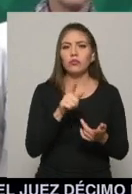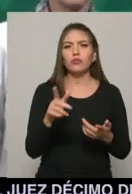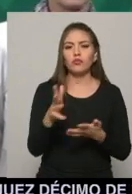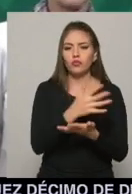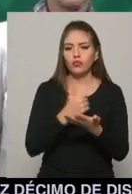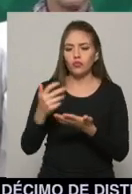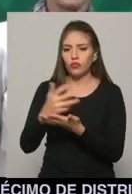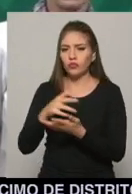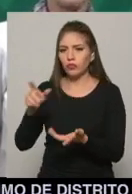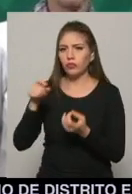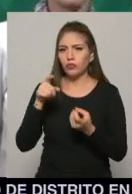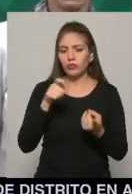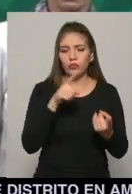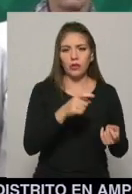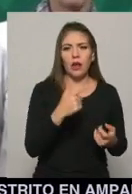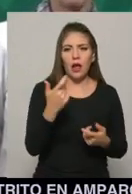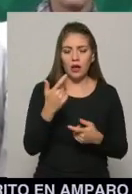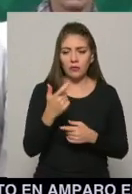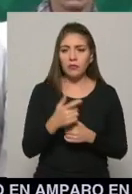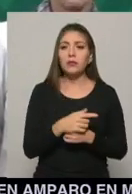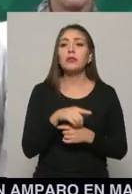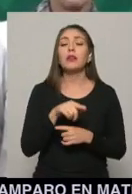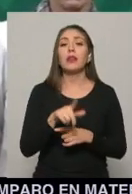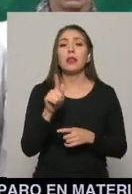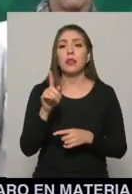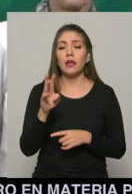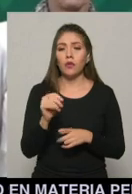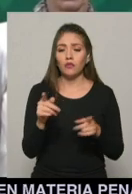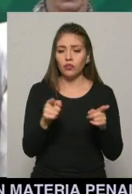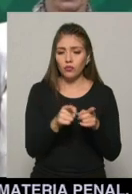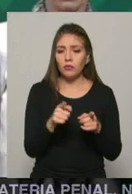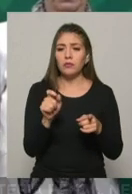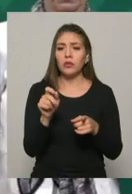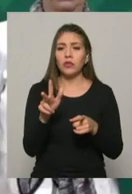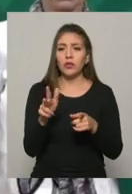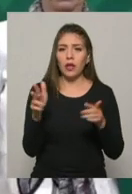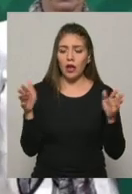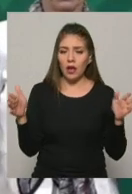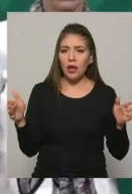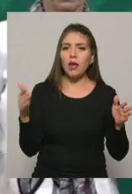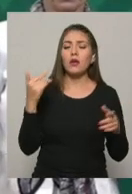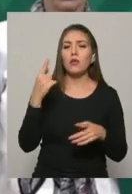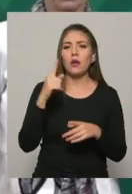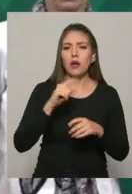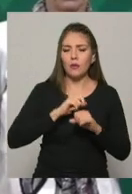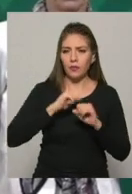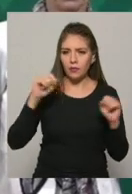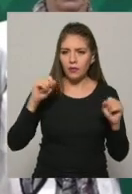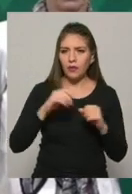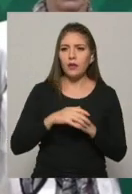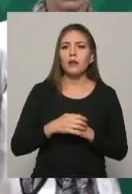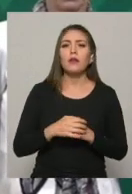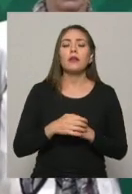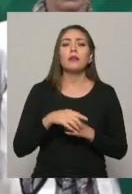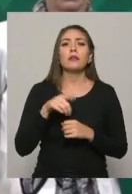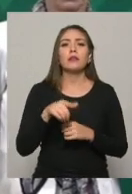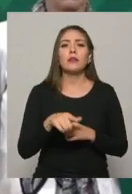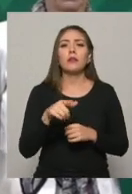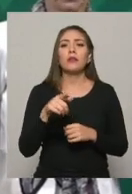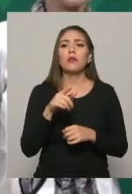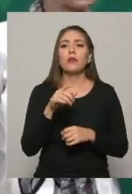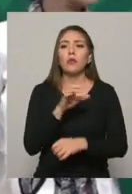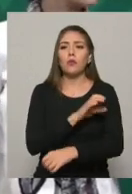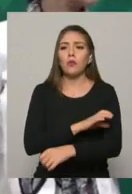de armas, 779 de ellas cortas, 28 largas y 1 granada. En Coajimalpa, 29